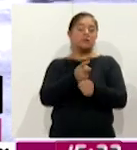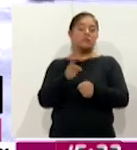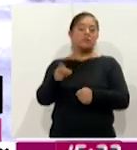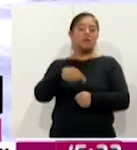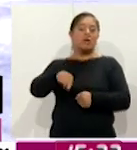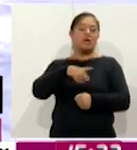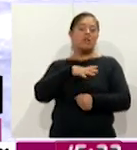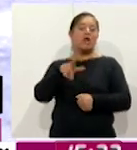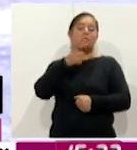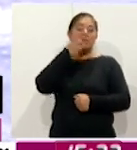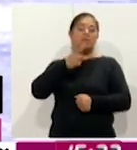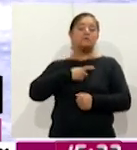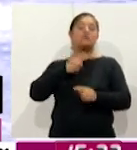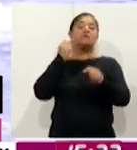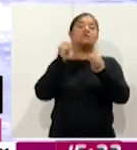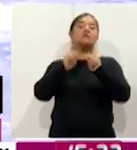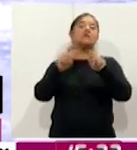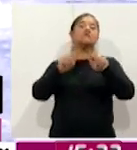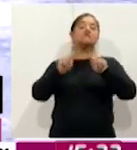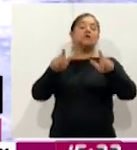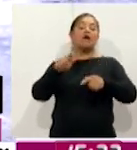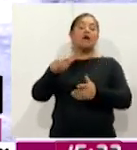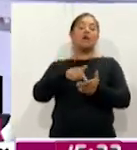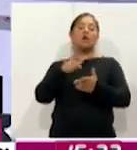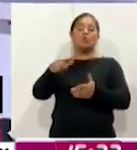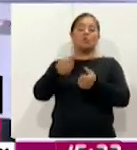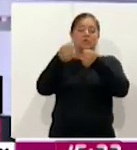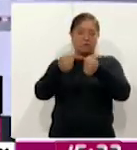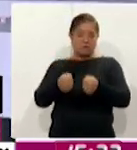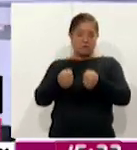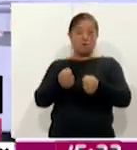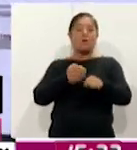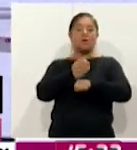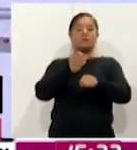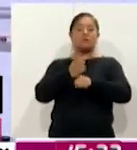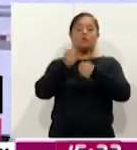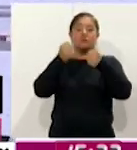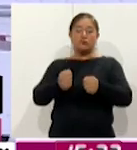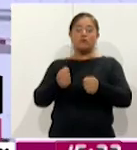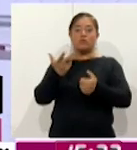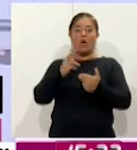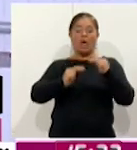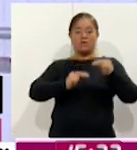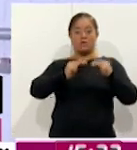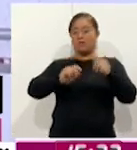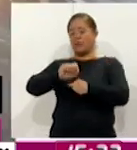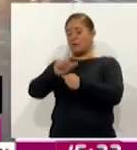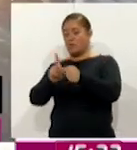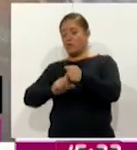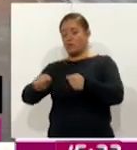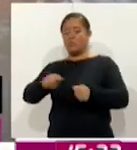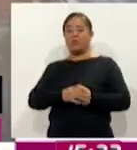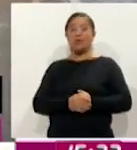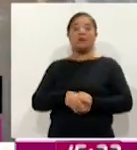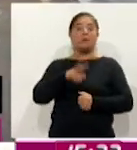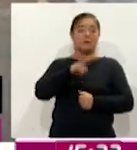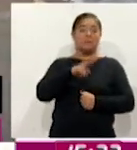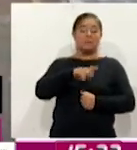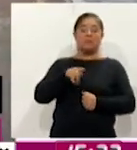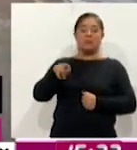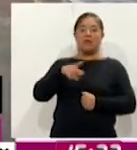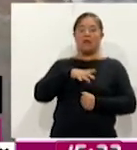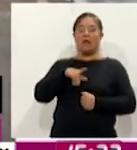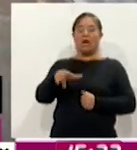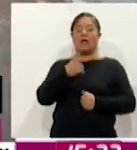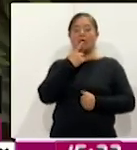que Tlaxcala es un lugar seguro, el estado más seguro a nivel de la República, y que realmente el discurso